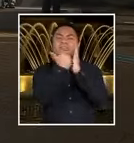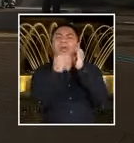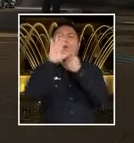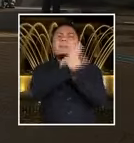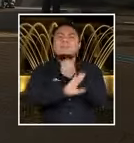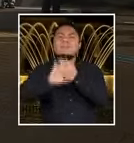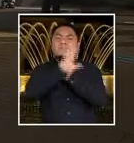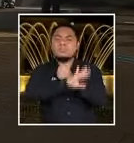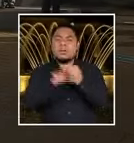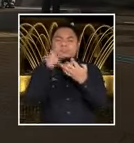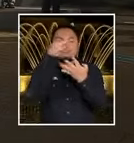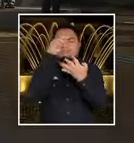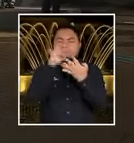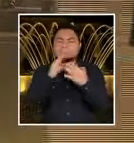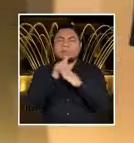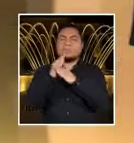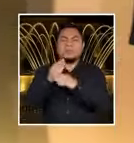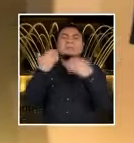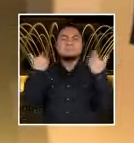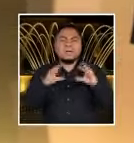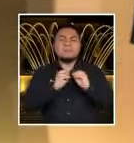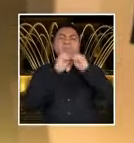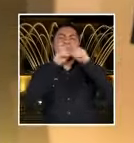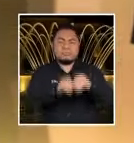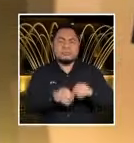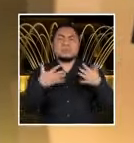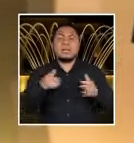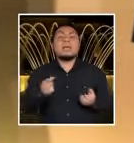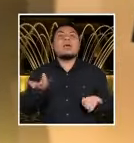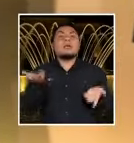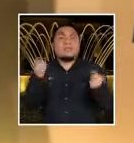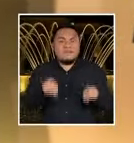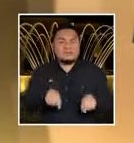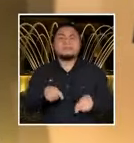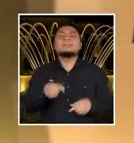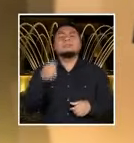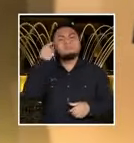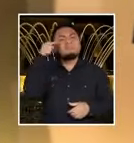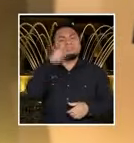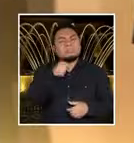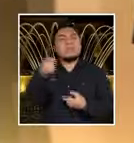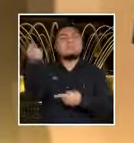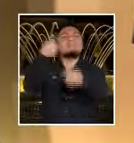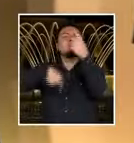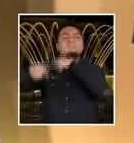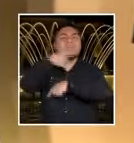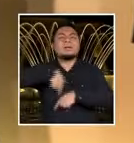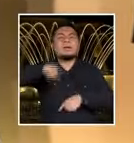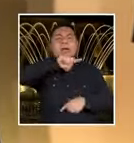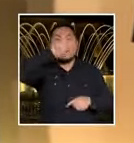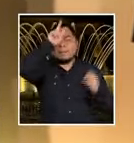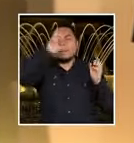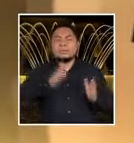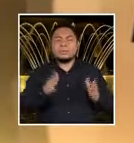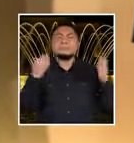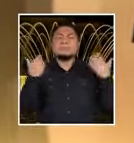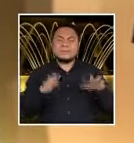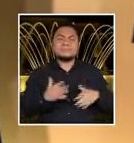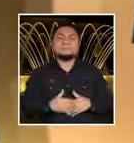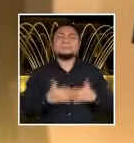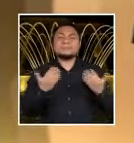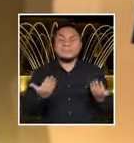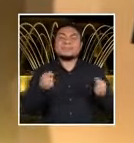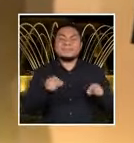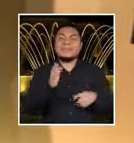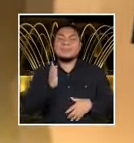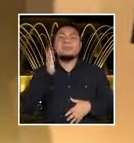de bioseguridad para volver y garantizar a ese peruano que nos quiere visitar en el interno y de